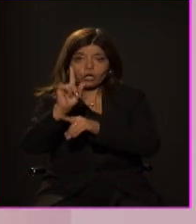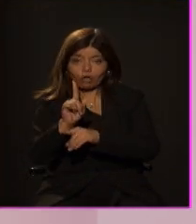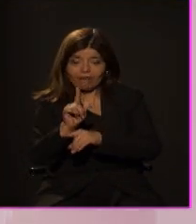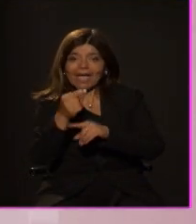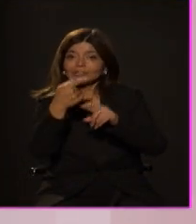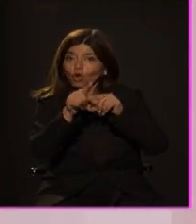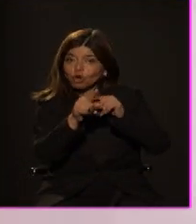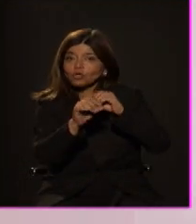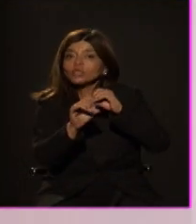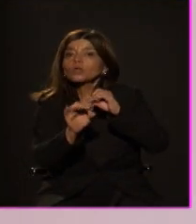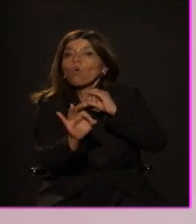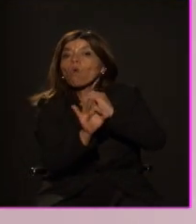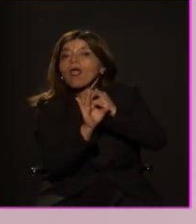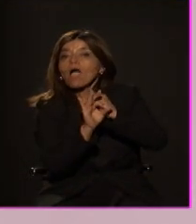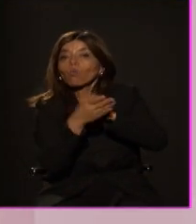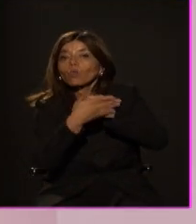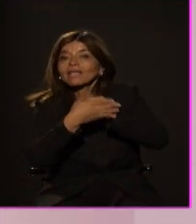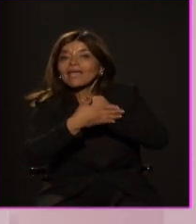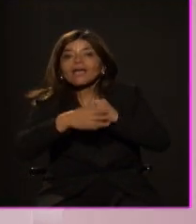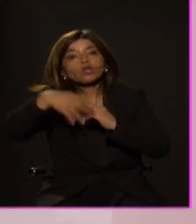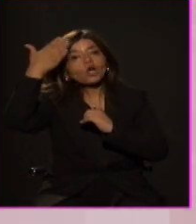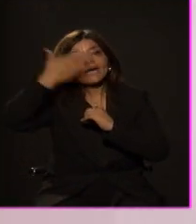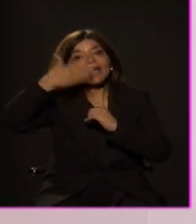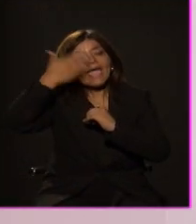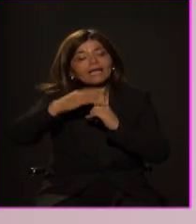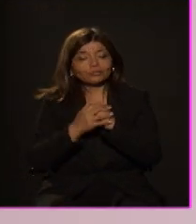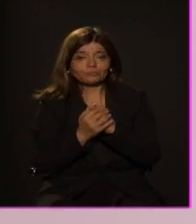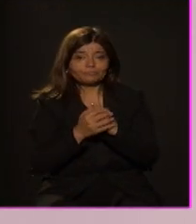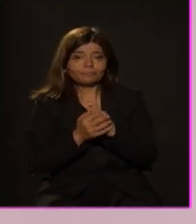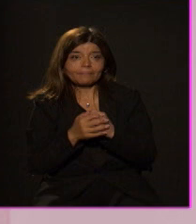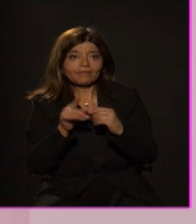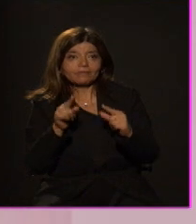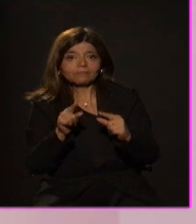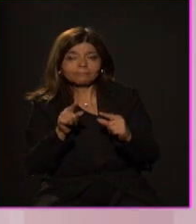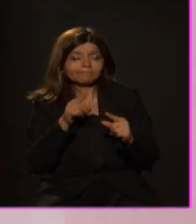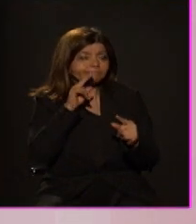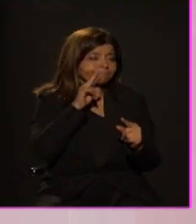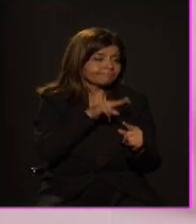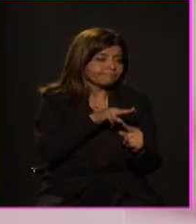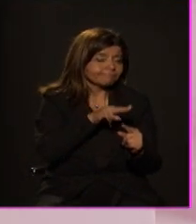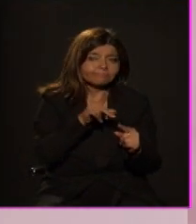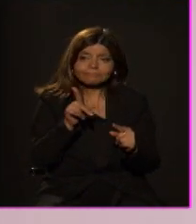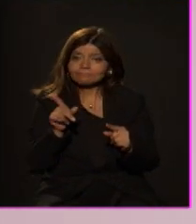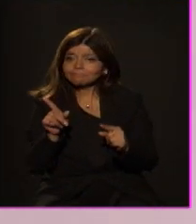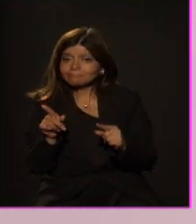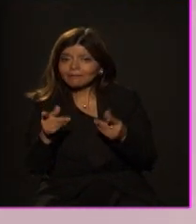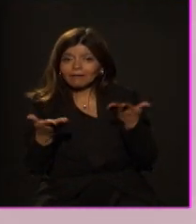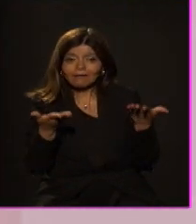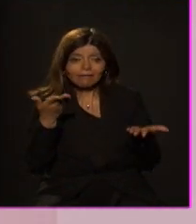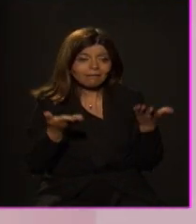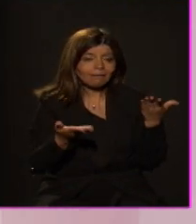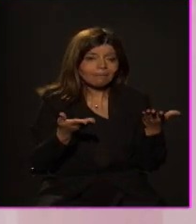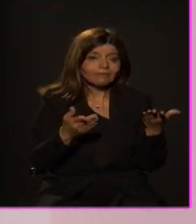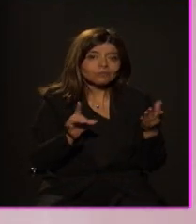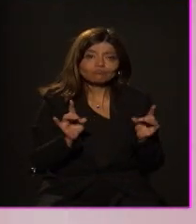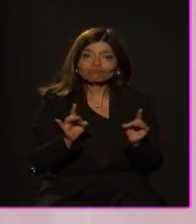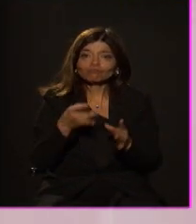Esperamos ver cómo evoluciona esto en el tiempo y se ve una serie de tiempo que no calza ni con supernova ni con agujero negro supermasivo. Entonces esto es un evento